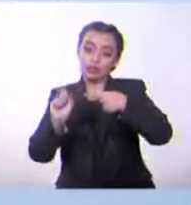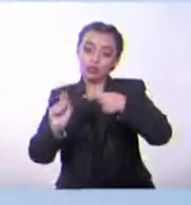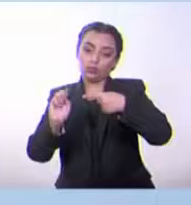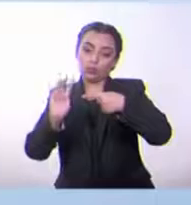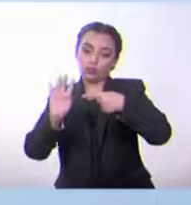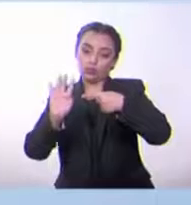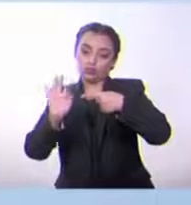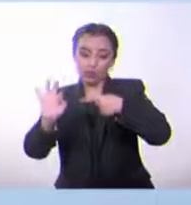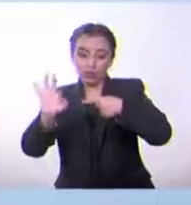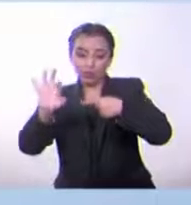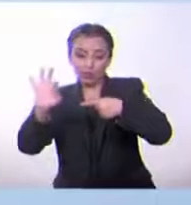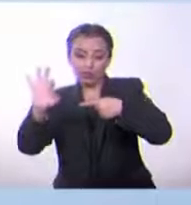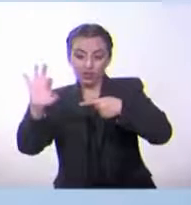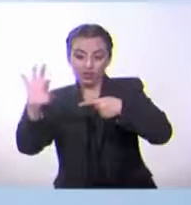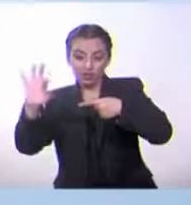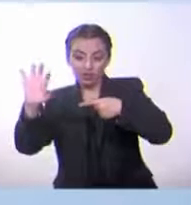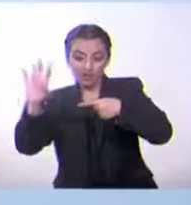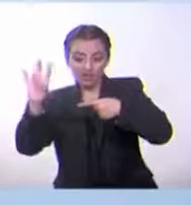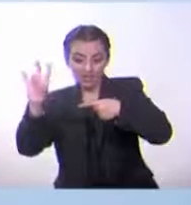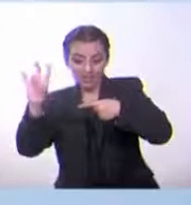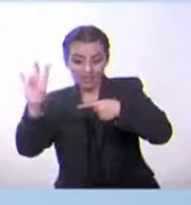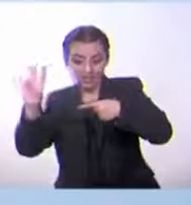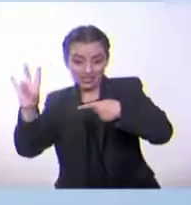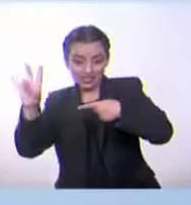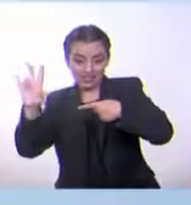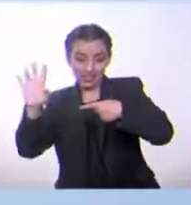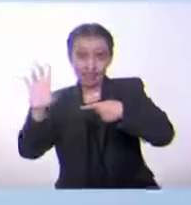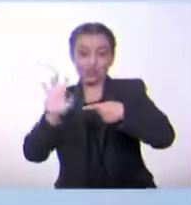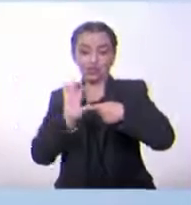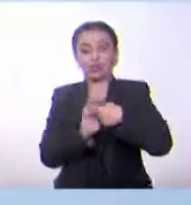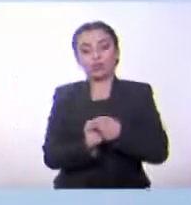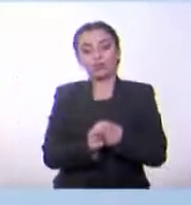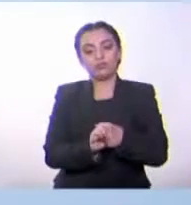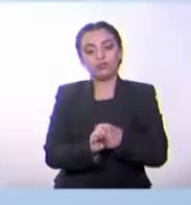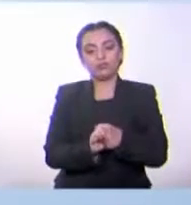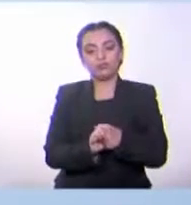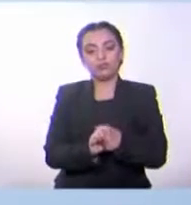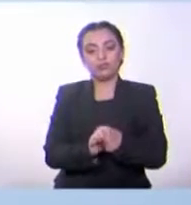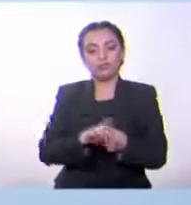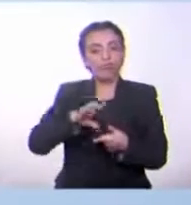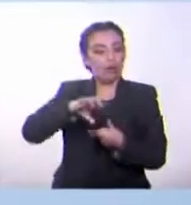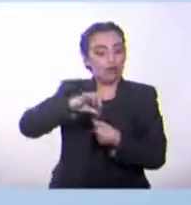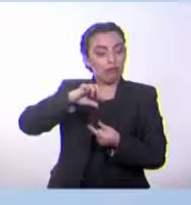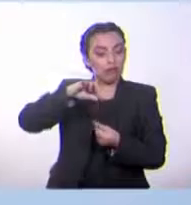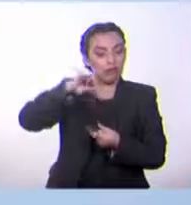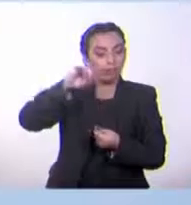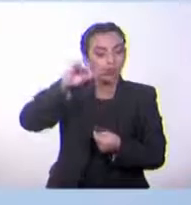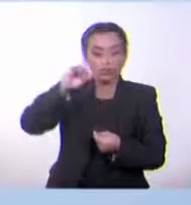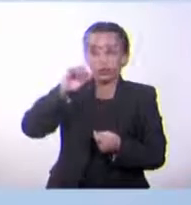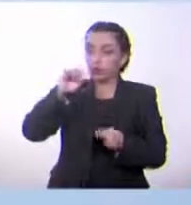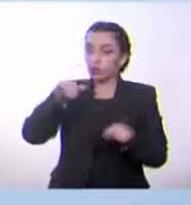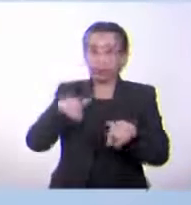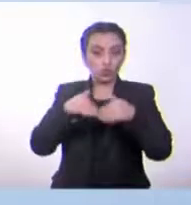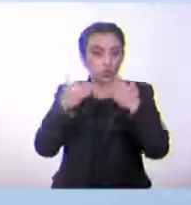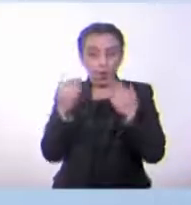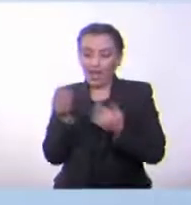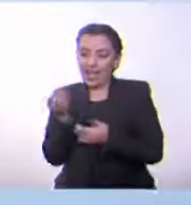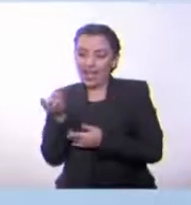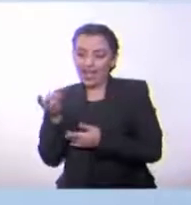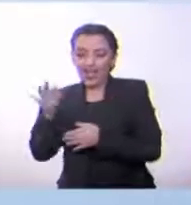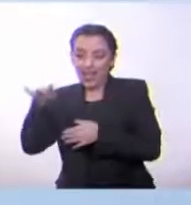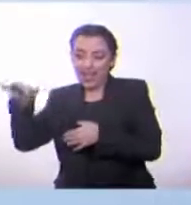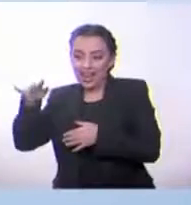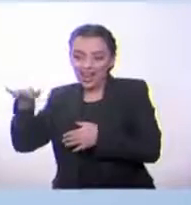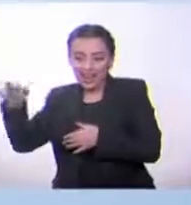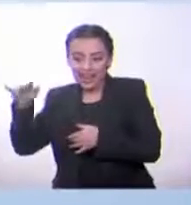Como son fracciones, no tienen unidades, pero cada una de ellas, o la suma de cada una de ellas, debe ser